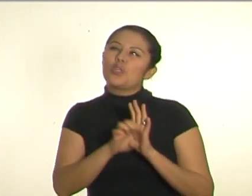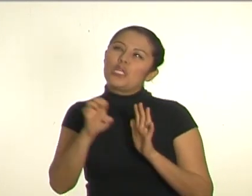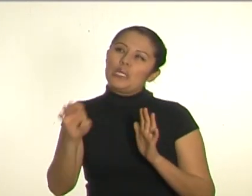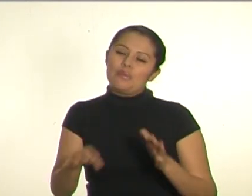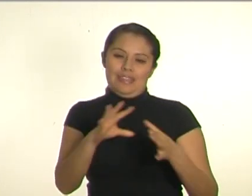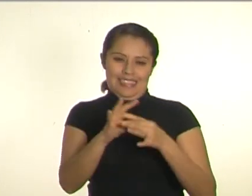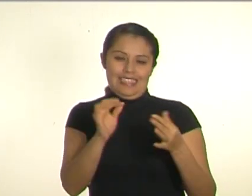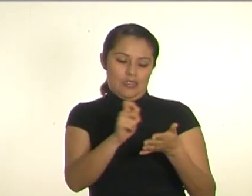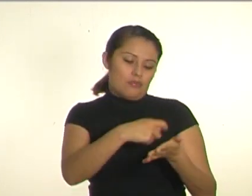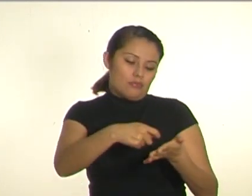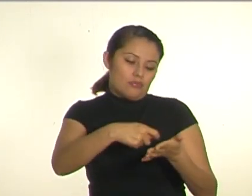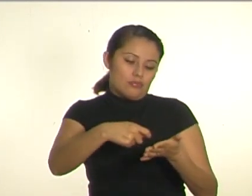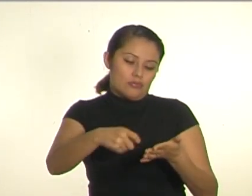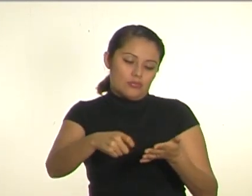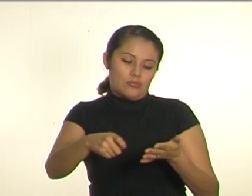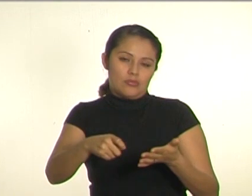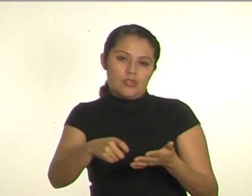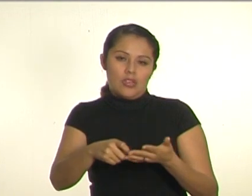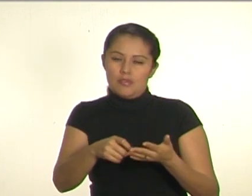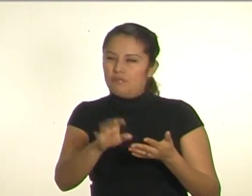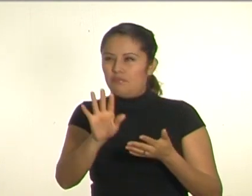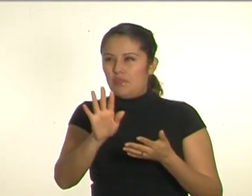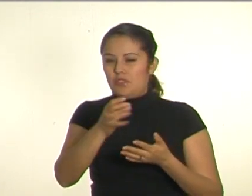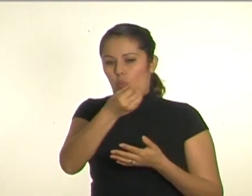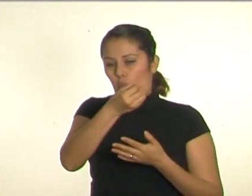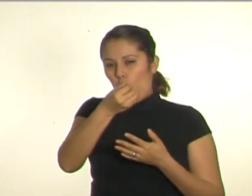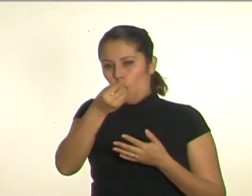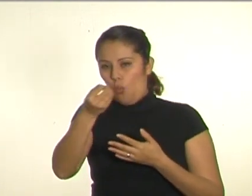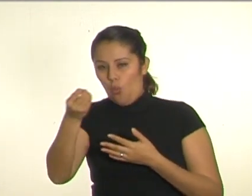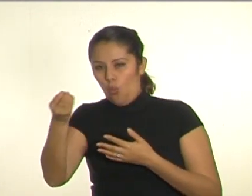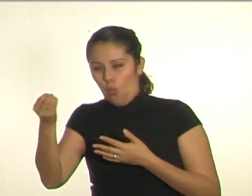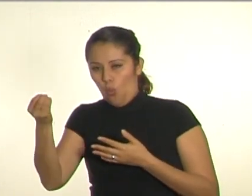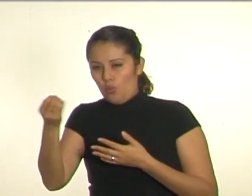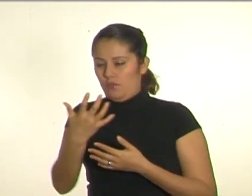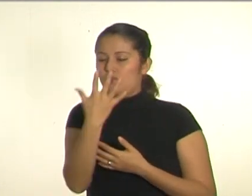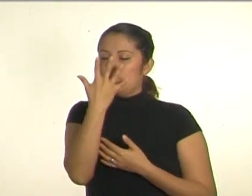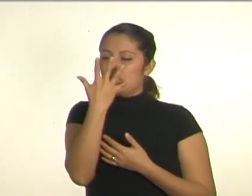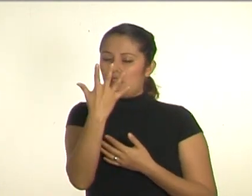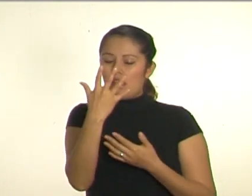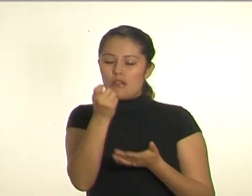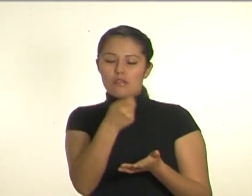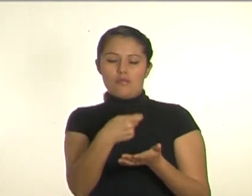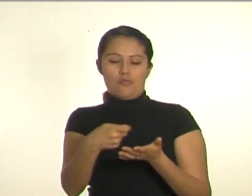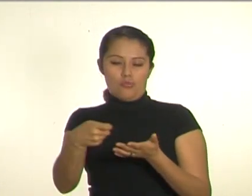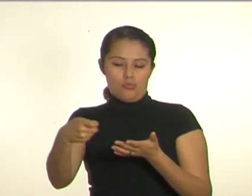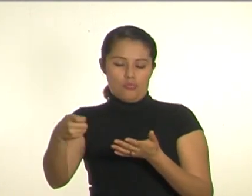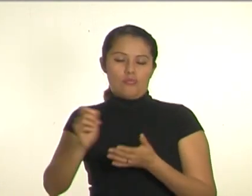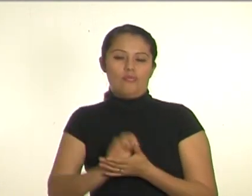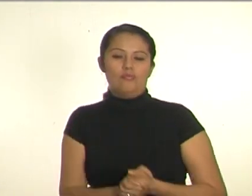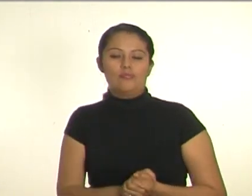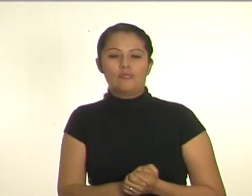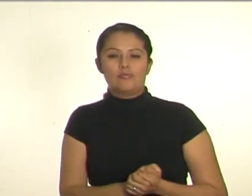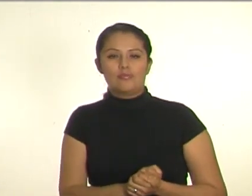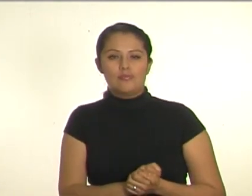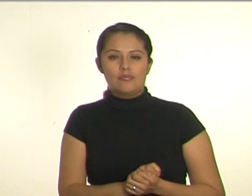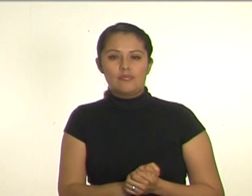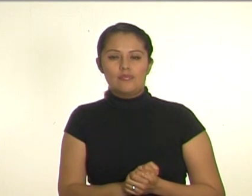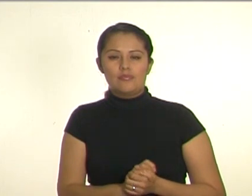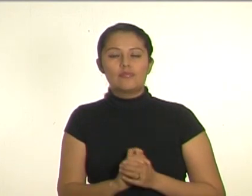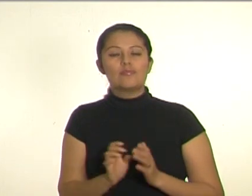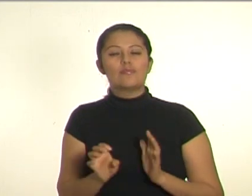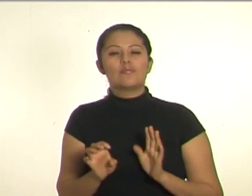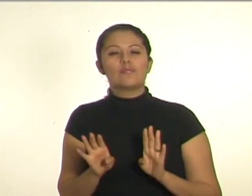de manera formal, una enumeración de manera secuencial